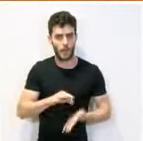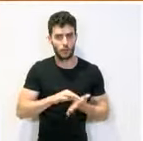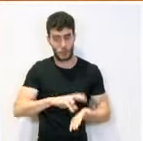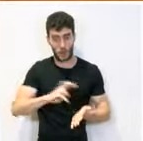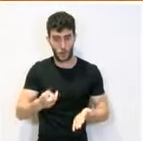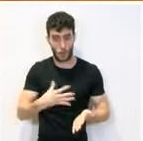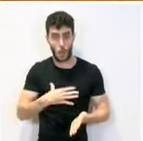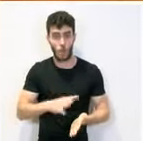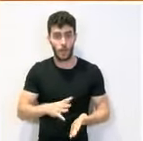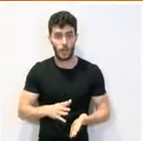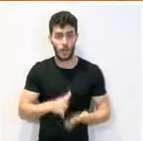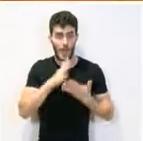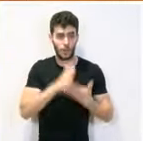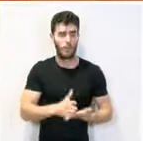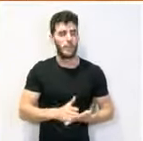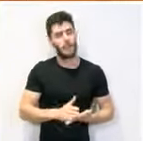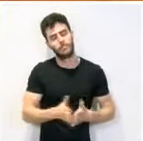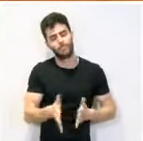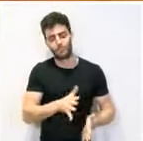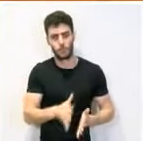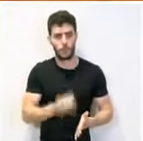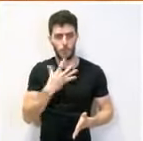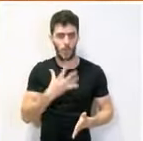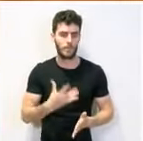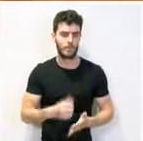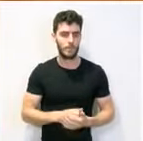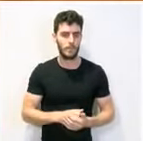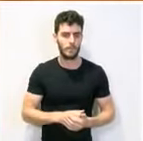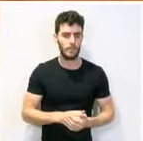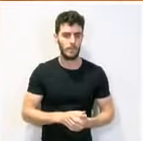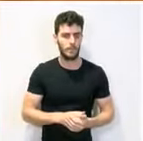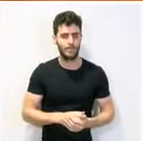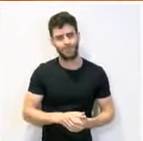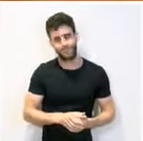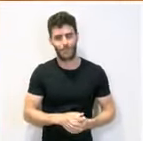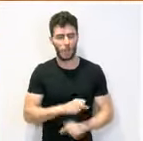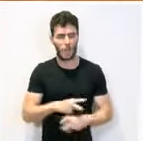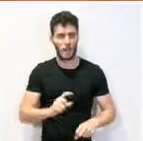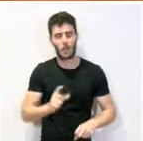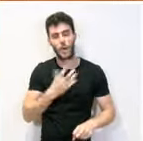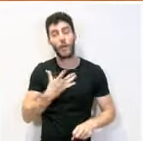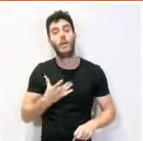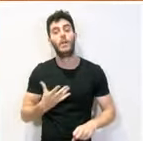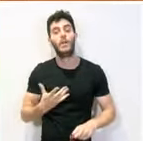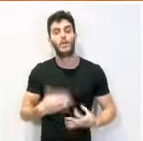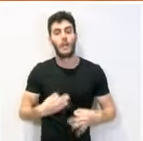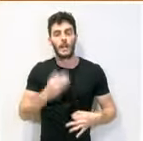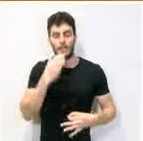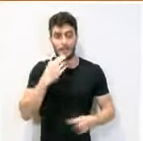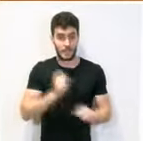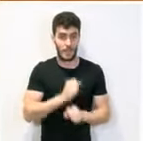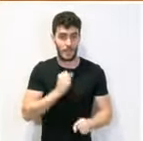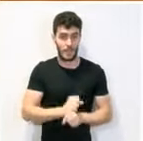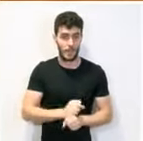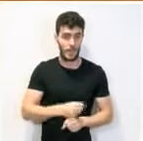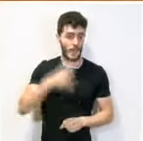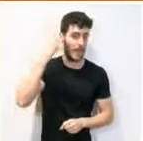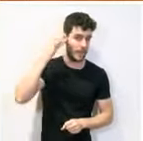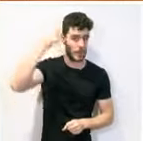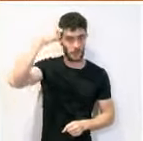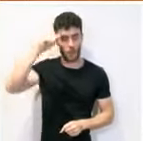que aún están más depauperados? Bueno, más depauperados es mucho decir, ¿no? Pero desde luego si hay trabajadoras que